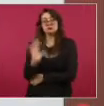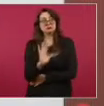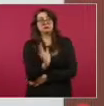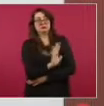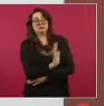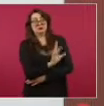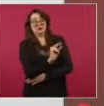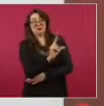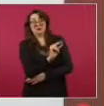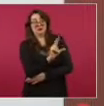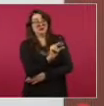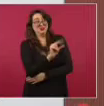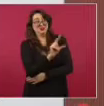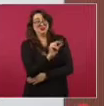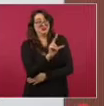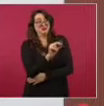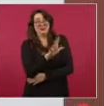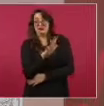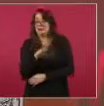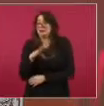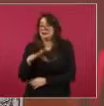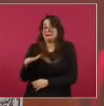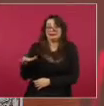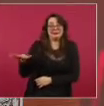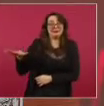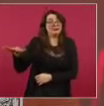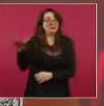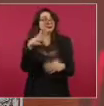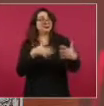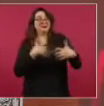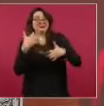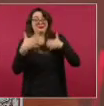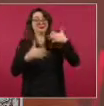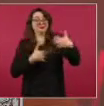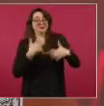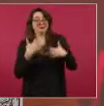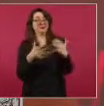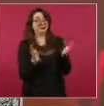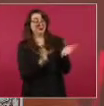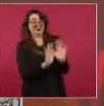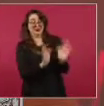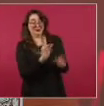Con esta supuesta recomendación, Green se excusó.